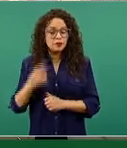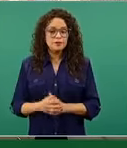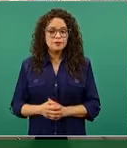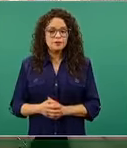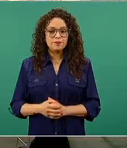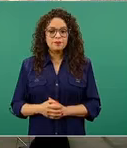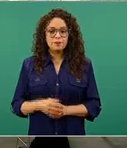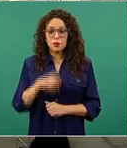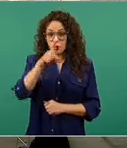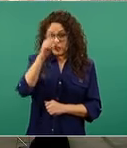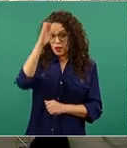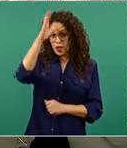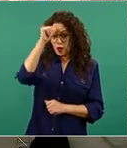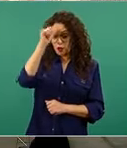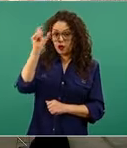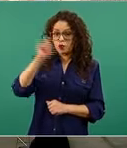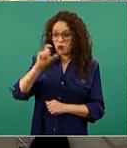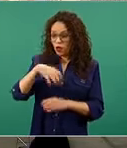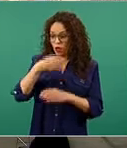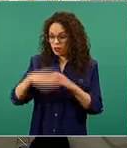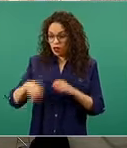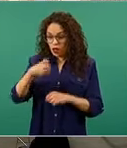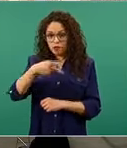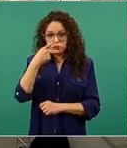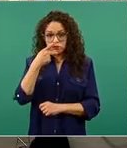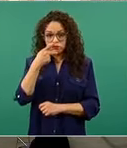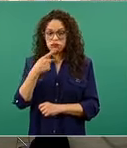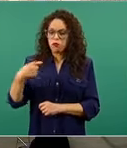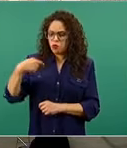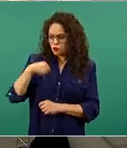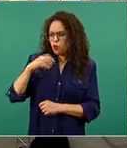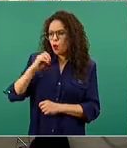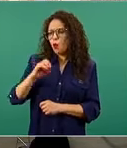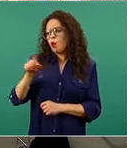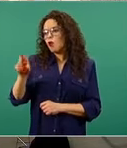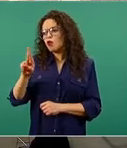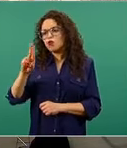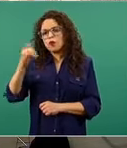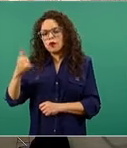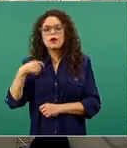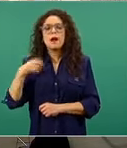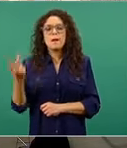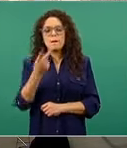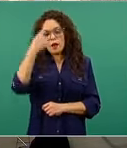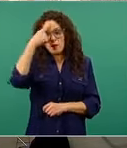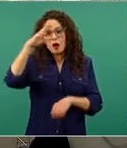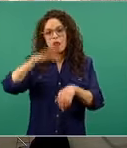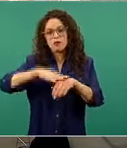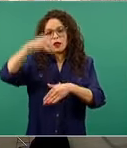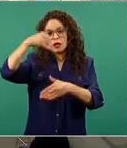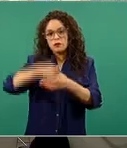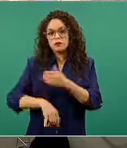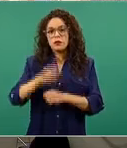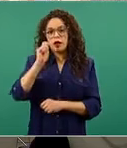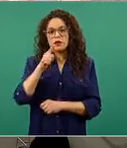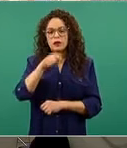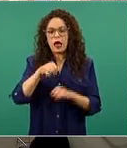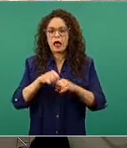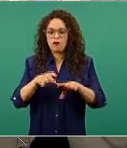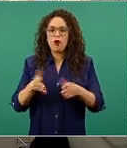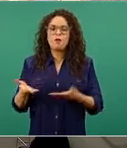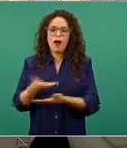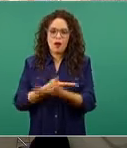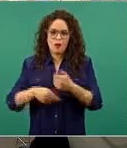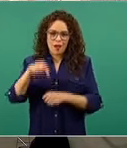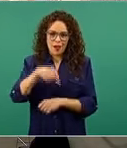de tu presentación, Rui o yo te haremos alguna pregunta para profundizar más en lo que nos compartas. Adelante, por